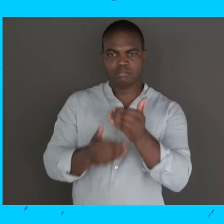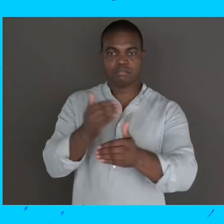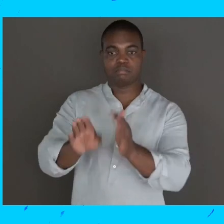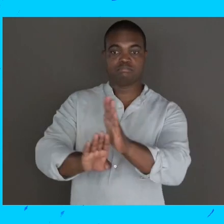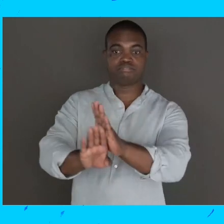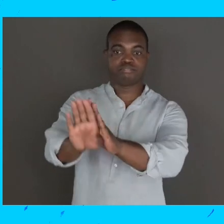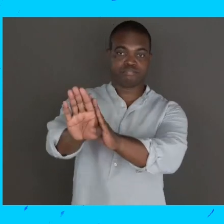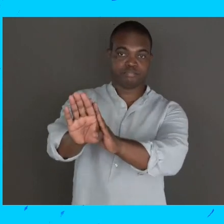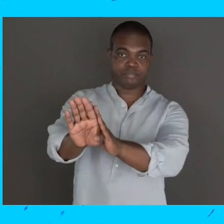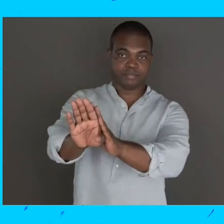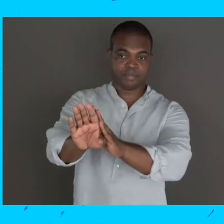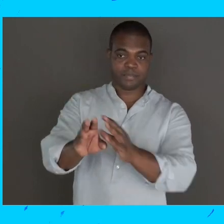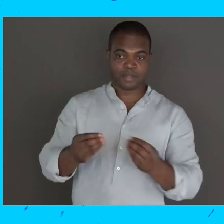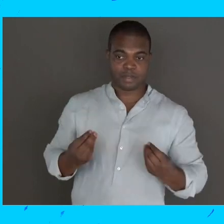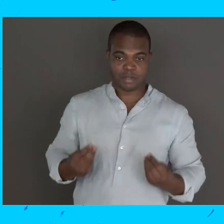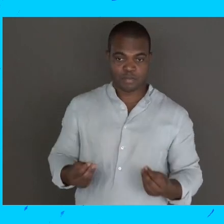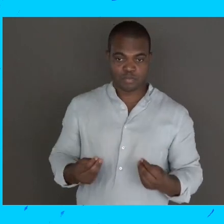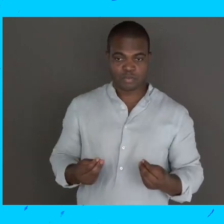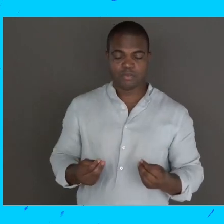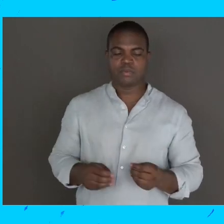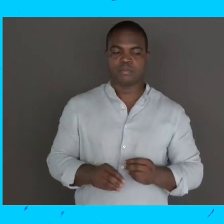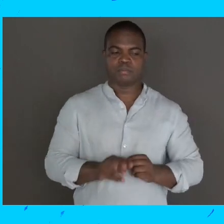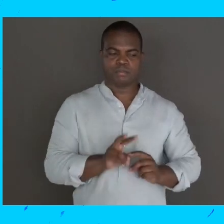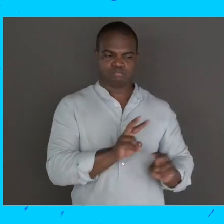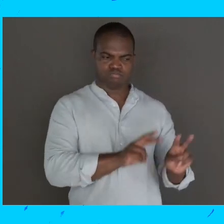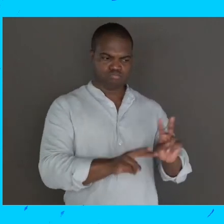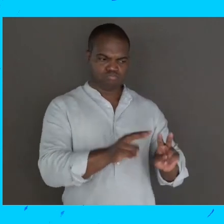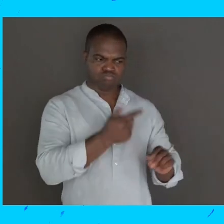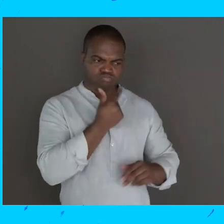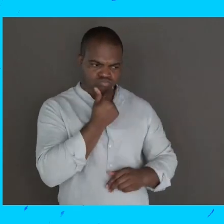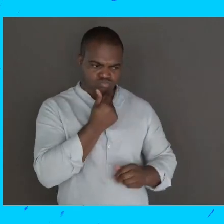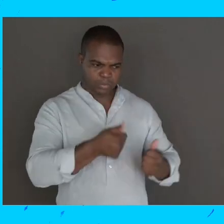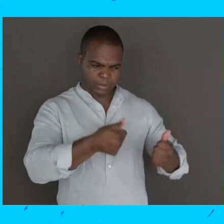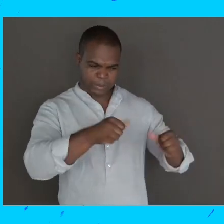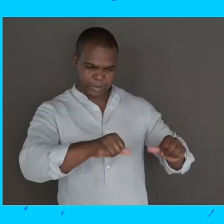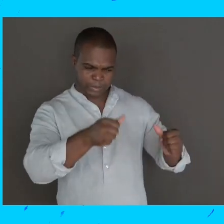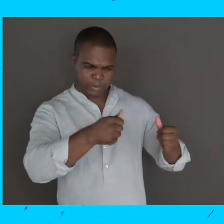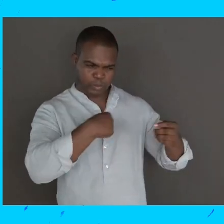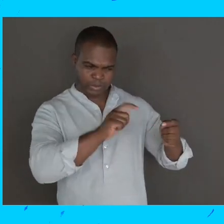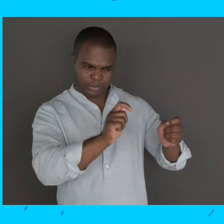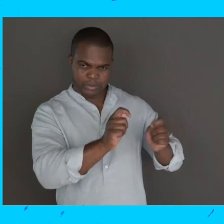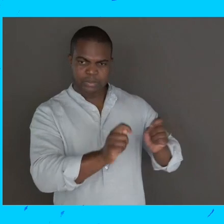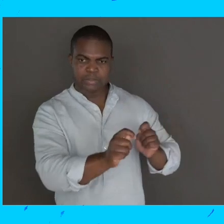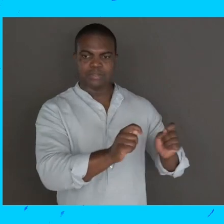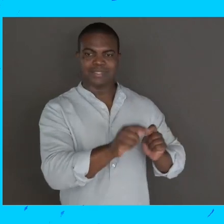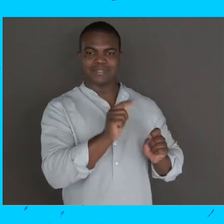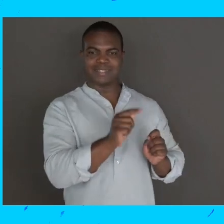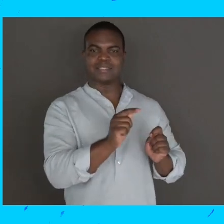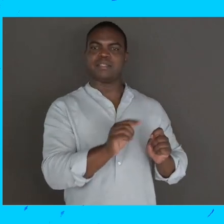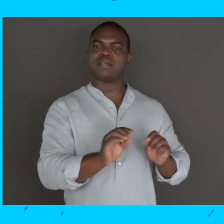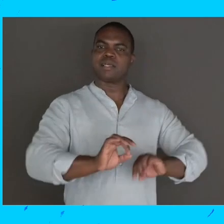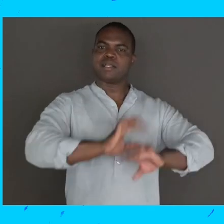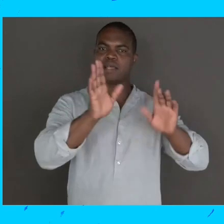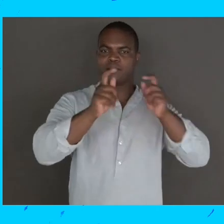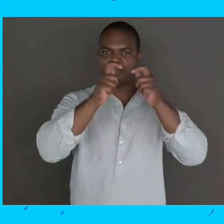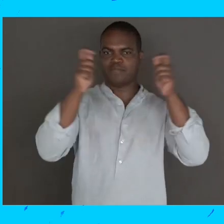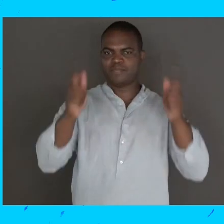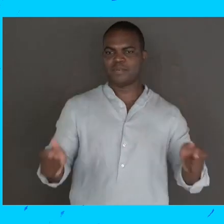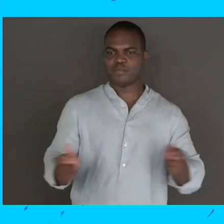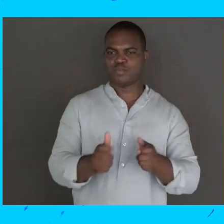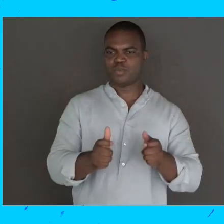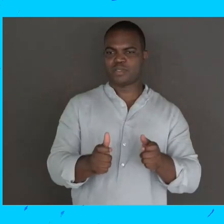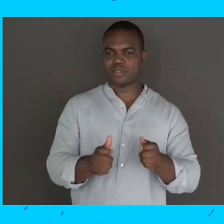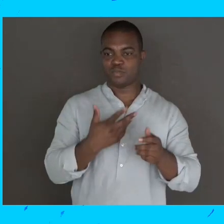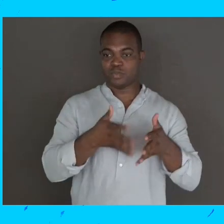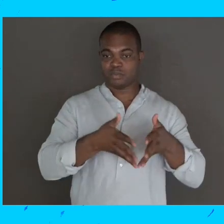y queremos compartir nuestras experiencias y éxitos con otros miembros, estados miembros. Juntos podemos crear